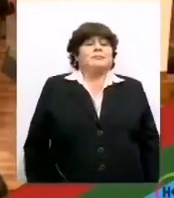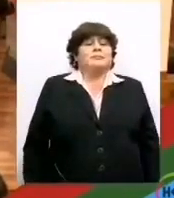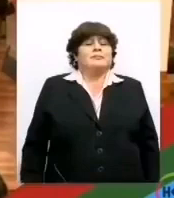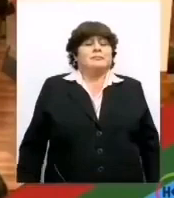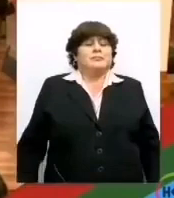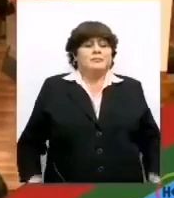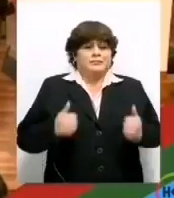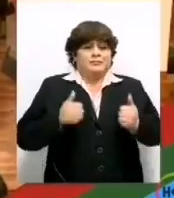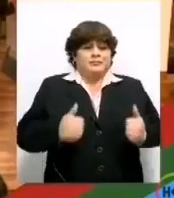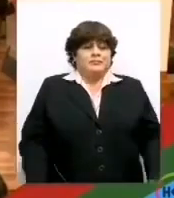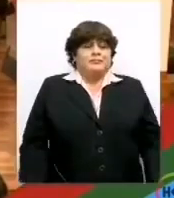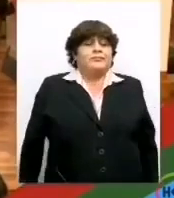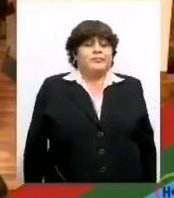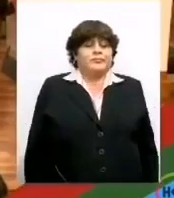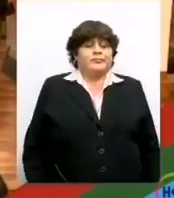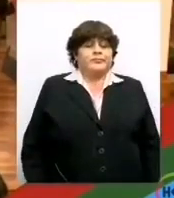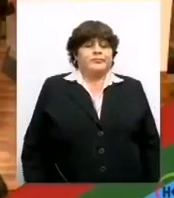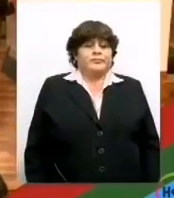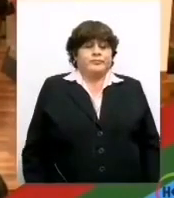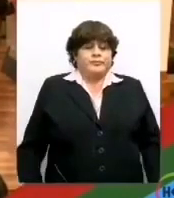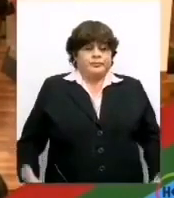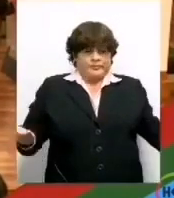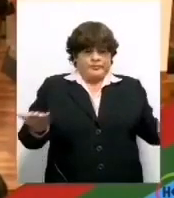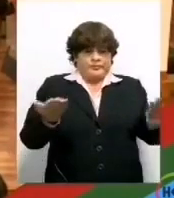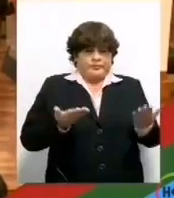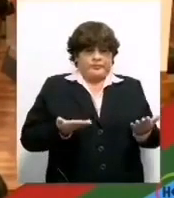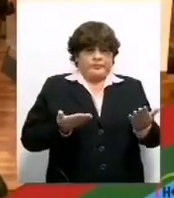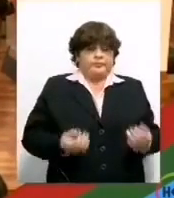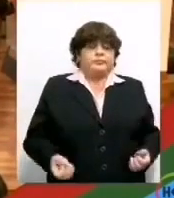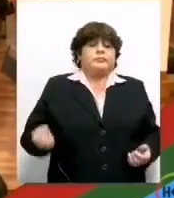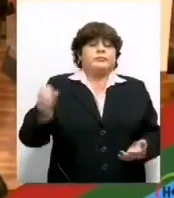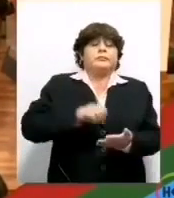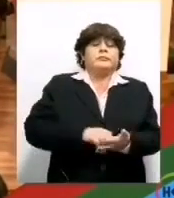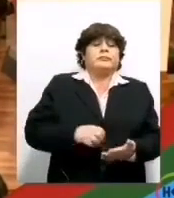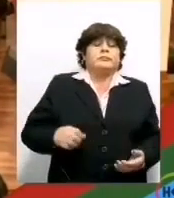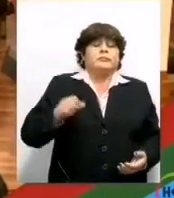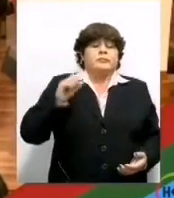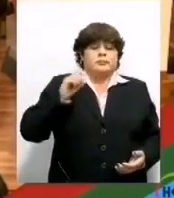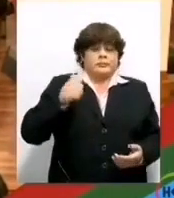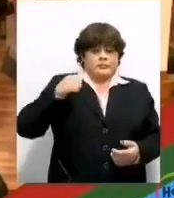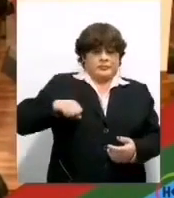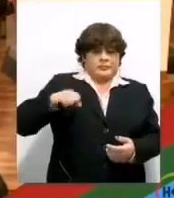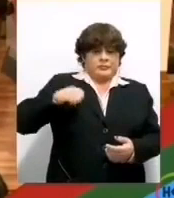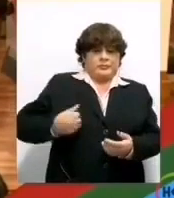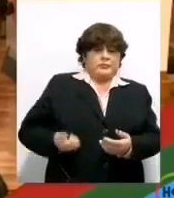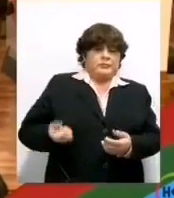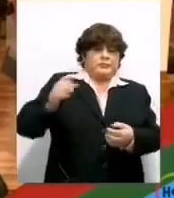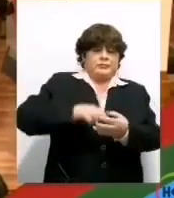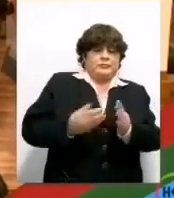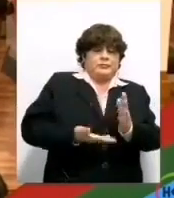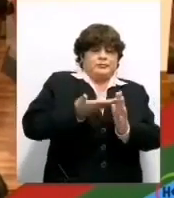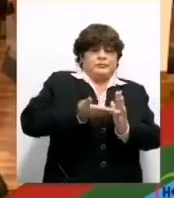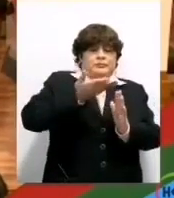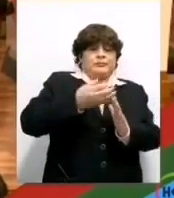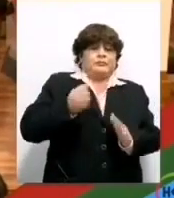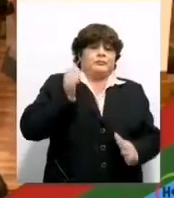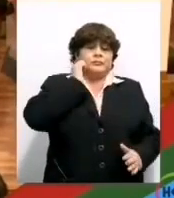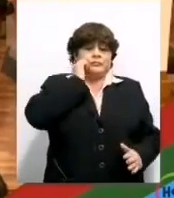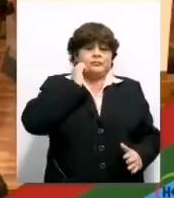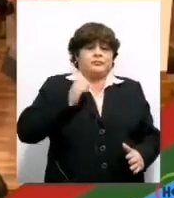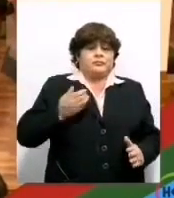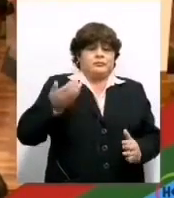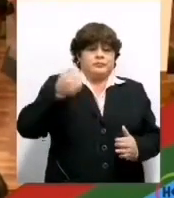muy bien invitamos ahora al candidato del partido político Alianza para el progreso señor César Acuña